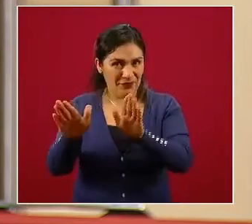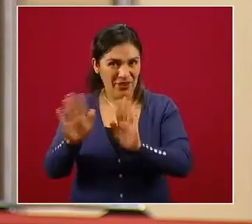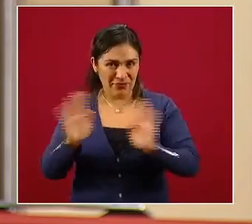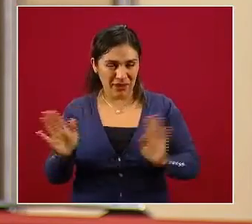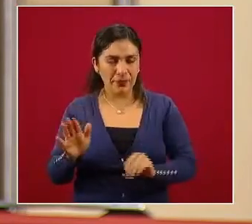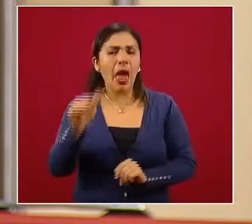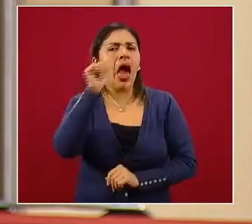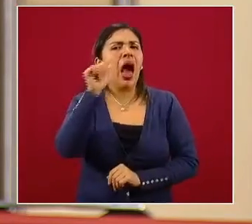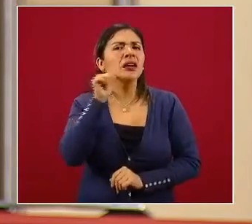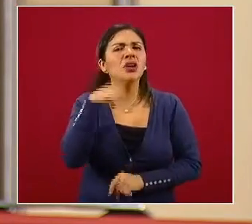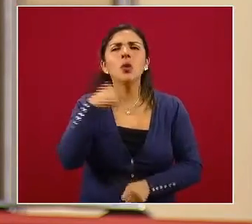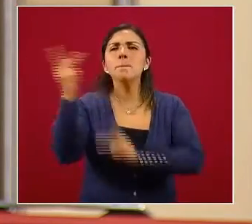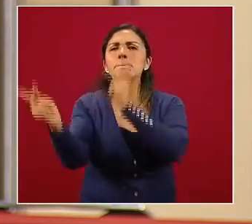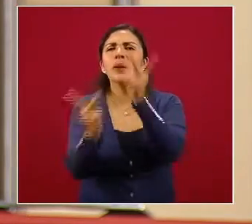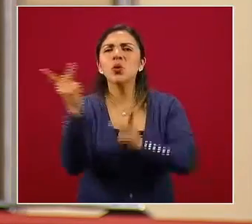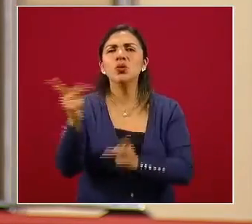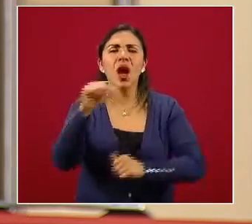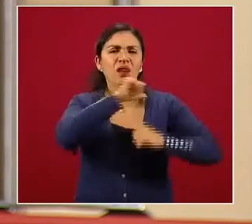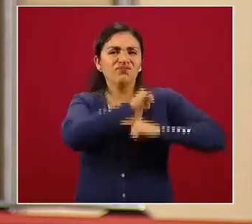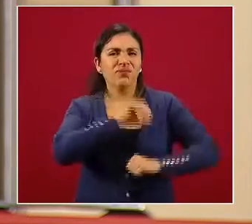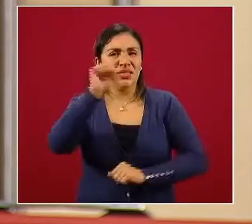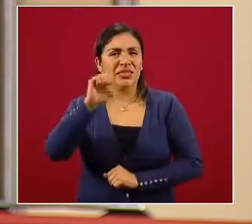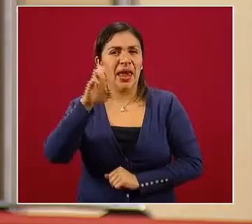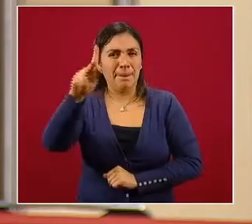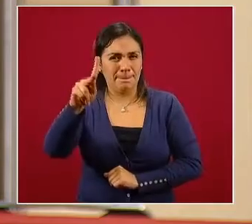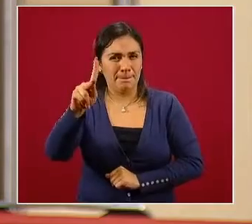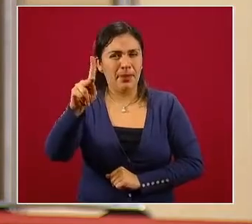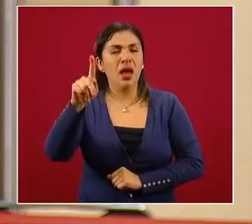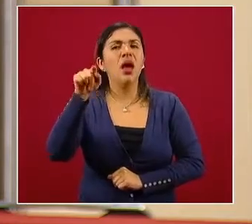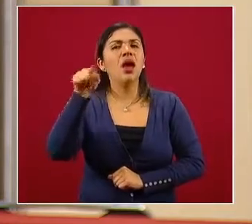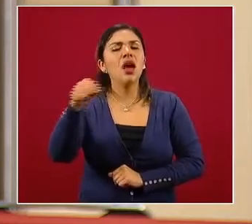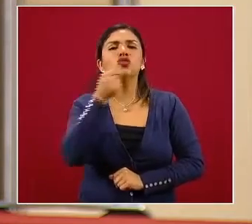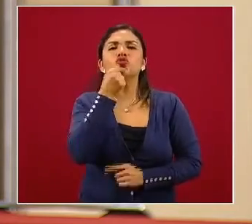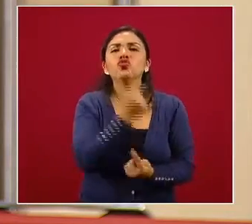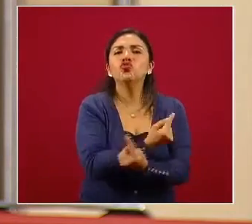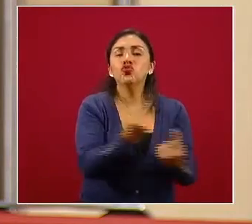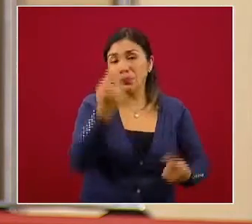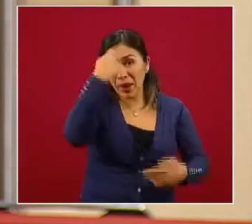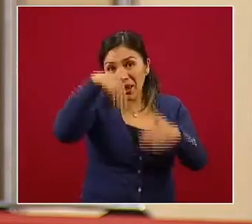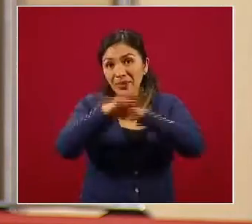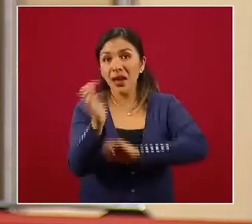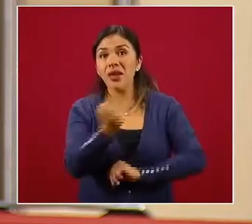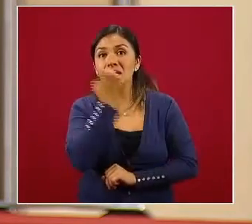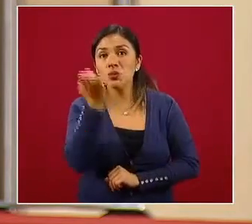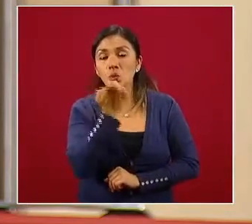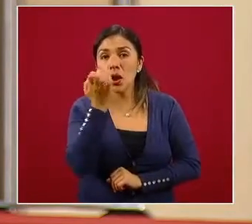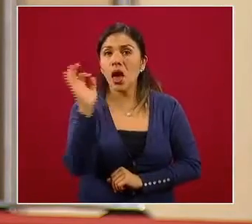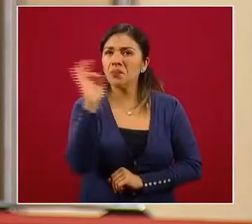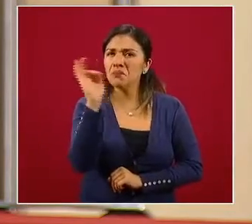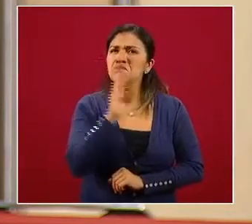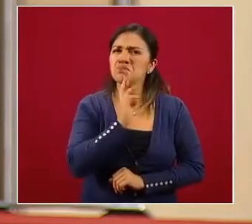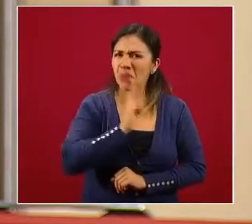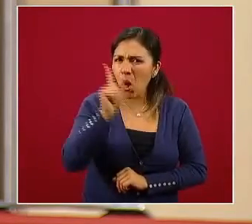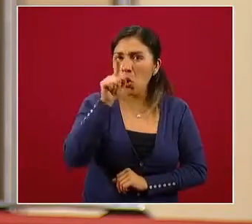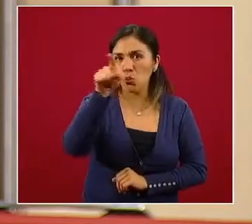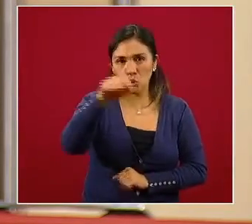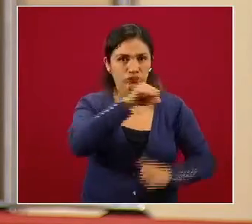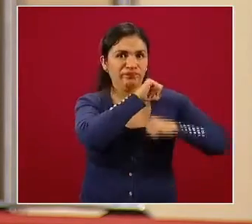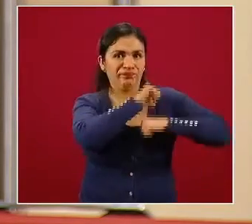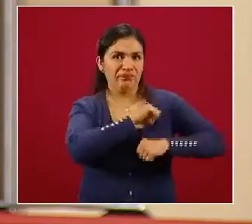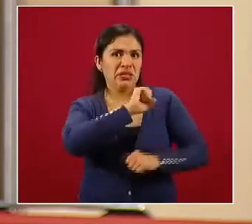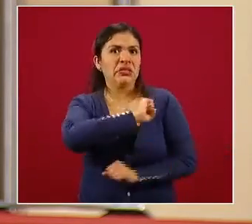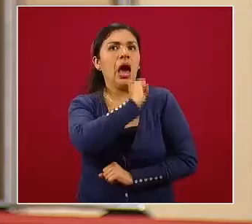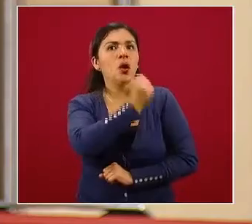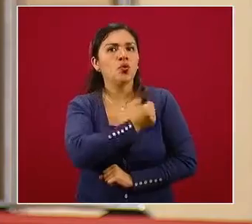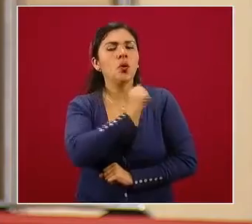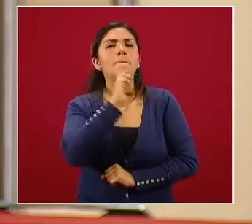preguntamos al secretario de Educación Pública, precisamente en el caso de los niños para entrar a clases, que si no era mejor ustedes como autoridad